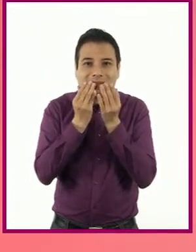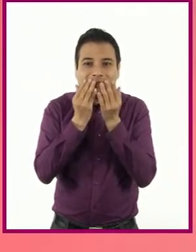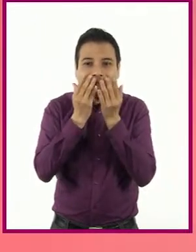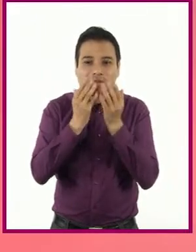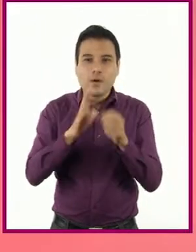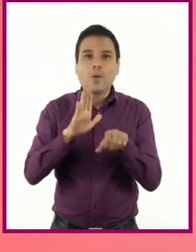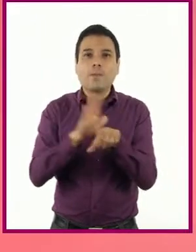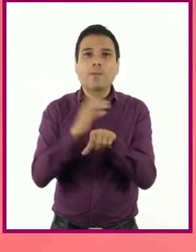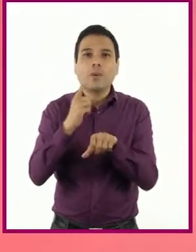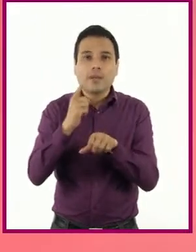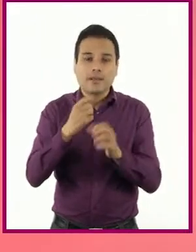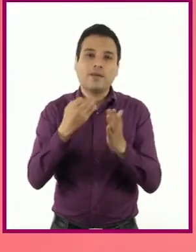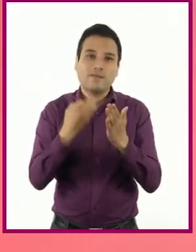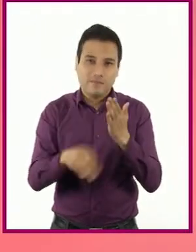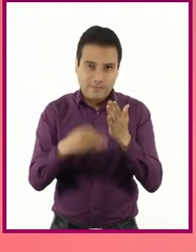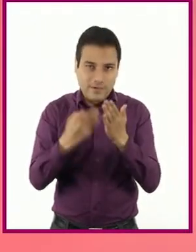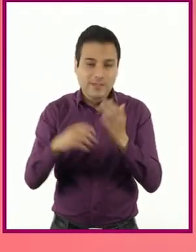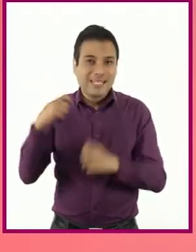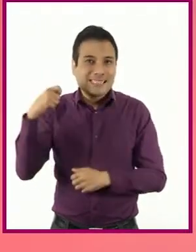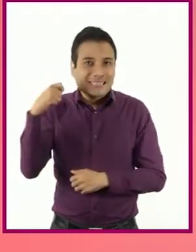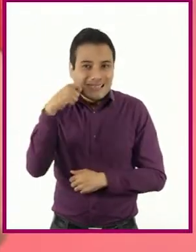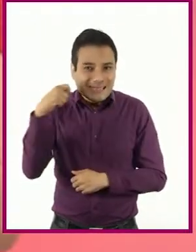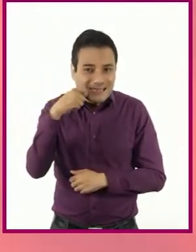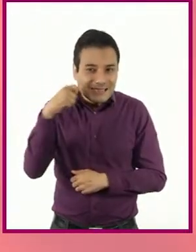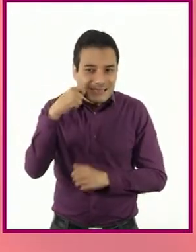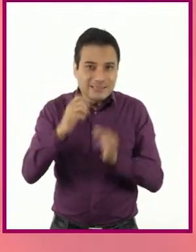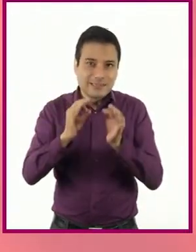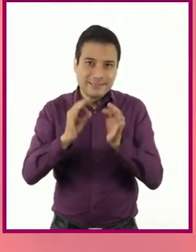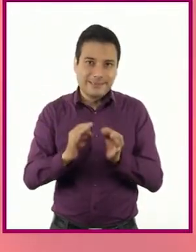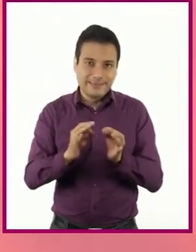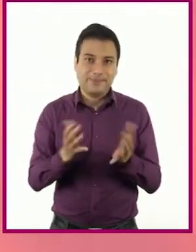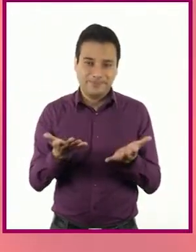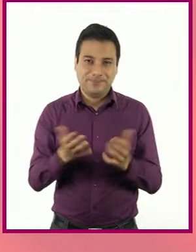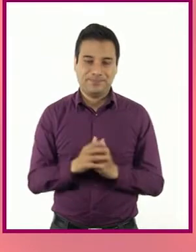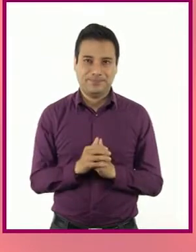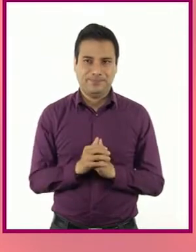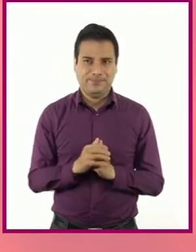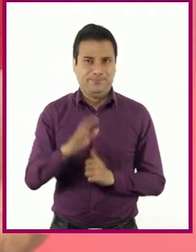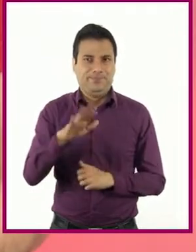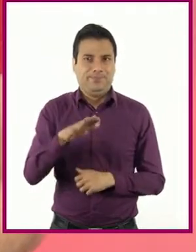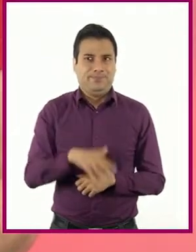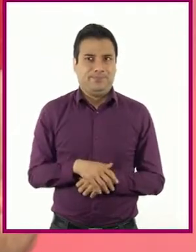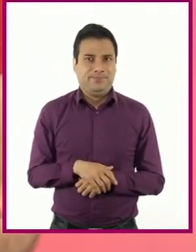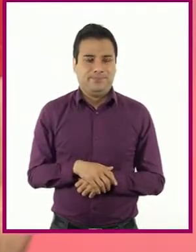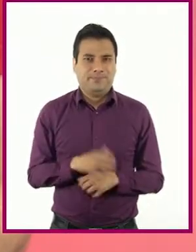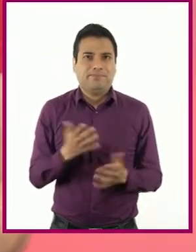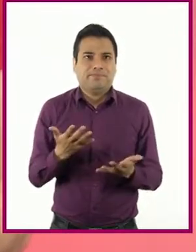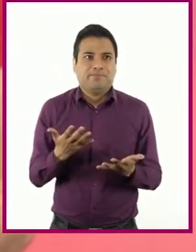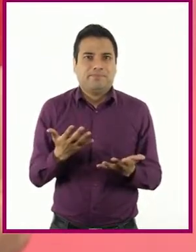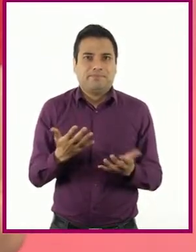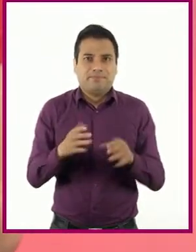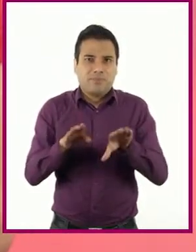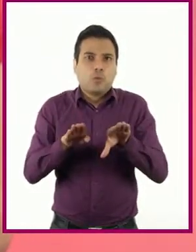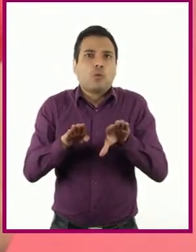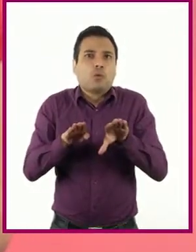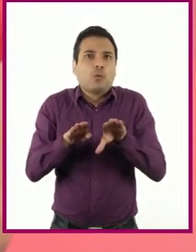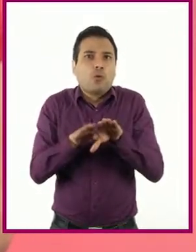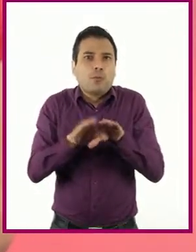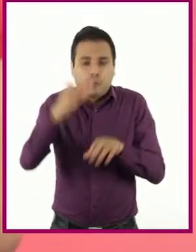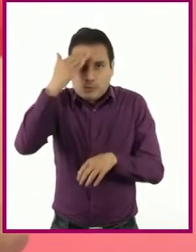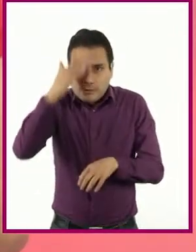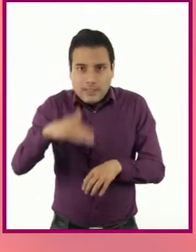hábitos de higiene y del cepillado correcto. Pero entonces, ¿cuáles son algunos de los signos o síntomas de una enfermedad